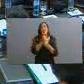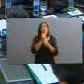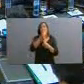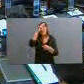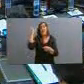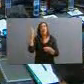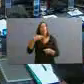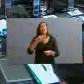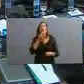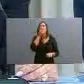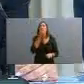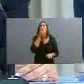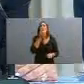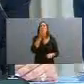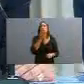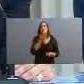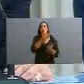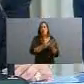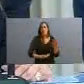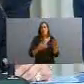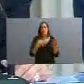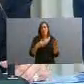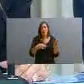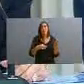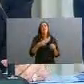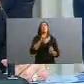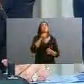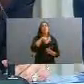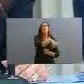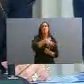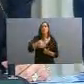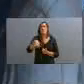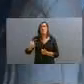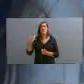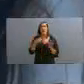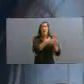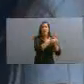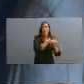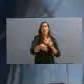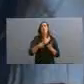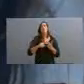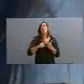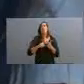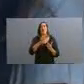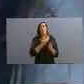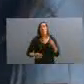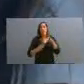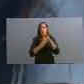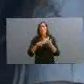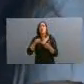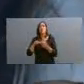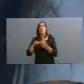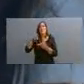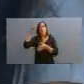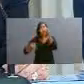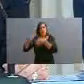Estado, sea poder ejecutivo, sea poder legislativo, sea poder judicial. Porque realmente es muy selectivo